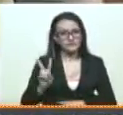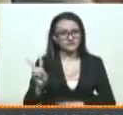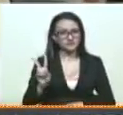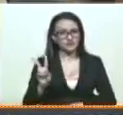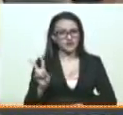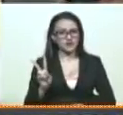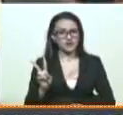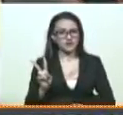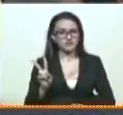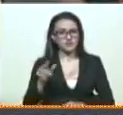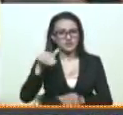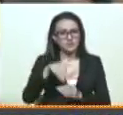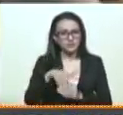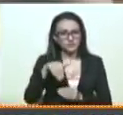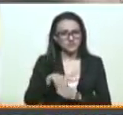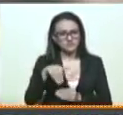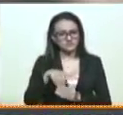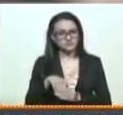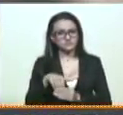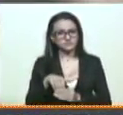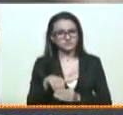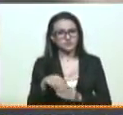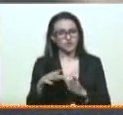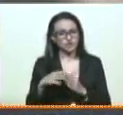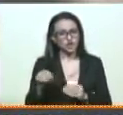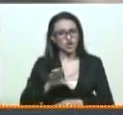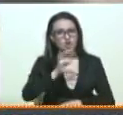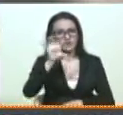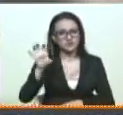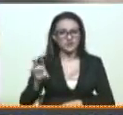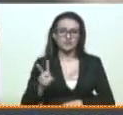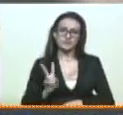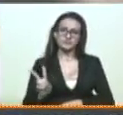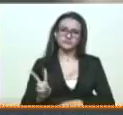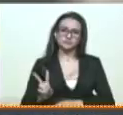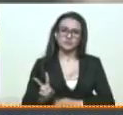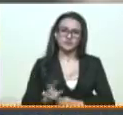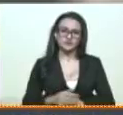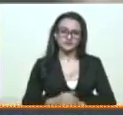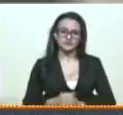masivo acto de votación que se desarrolló en todos los estados del país.